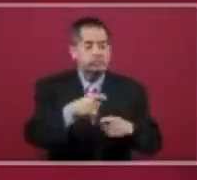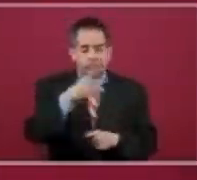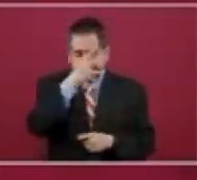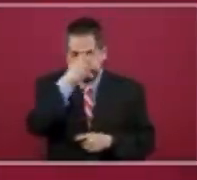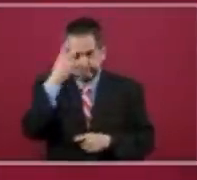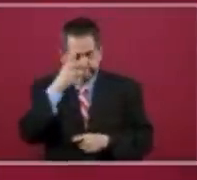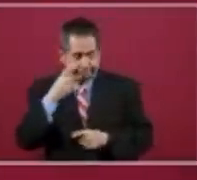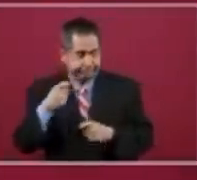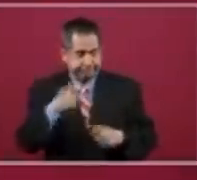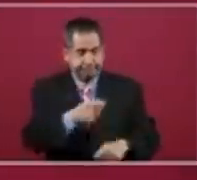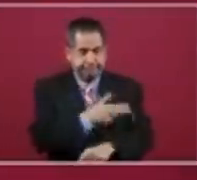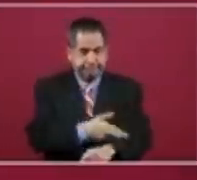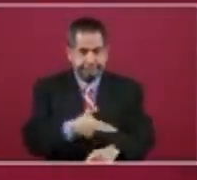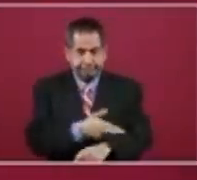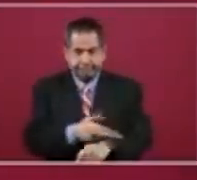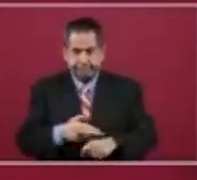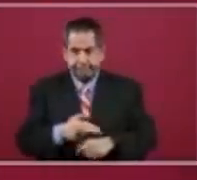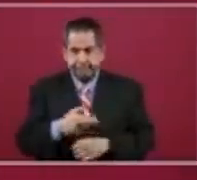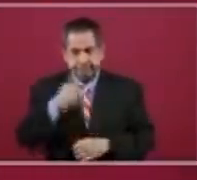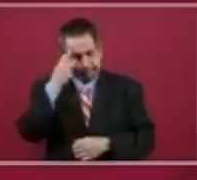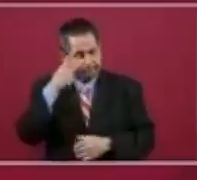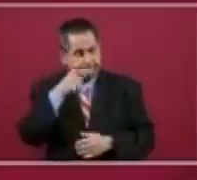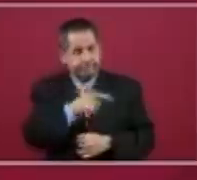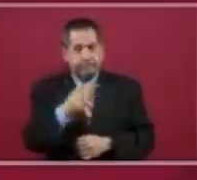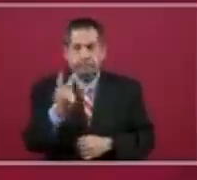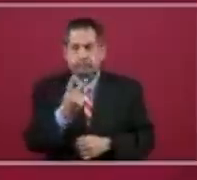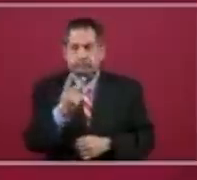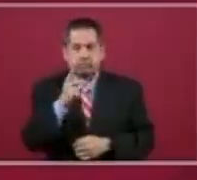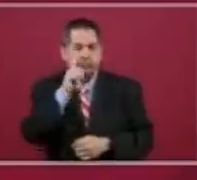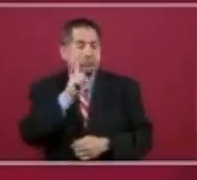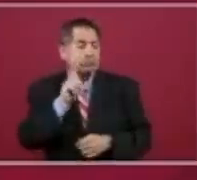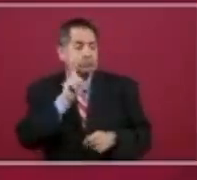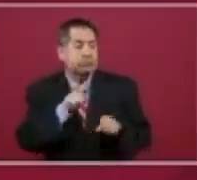visas humanitarias para que dos hermanas